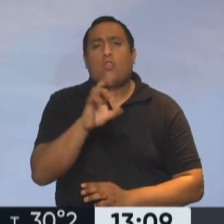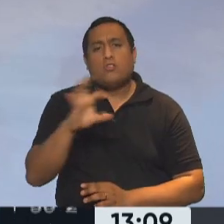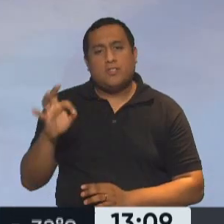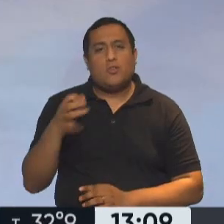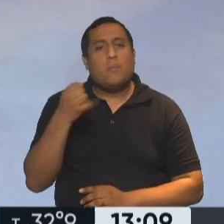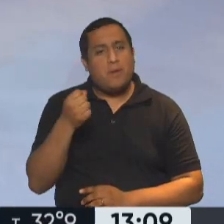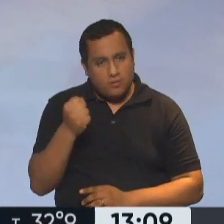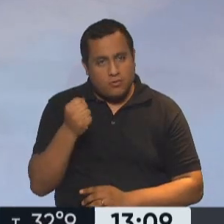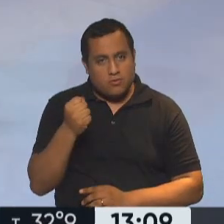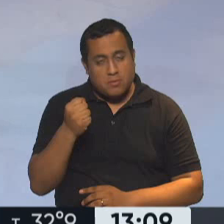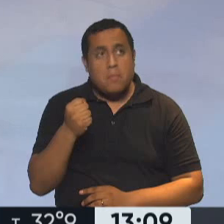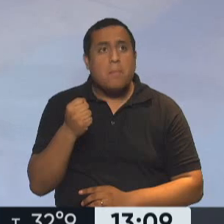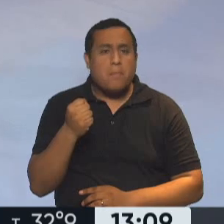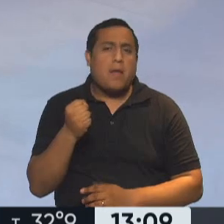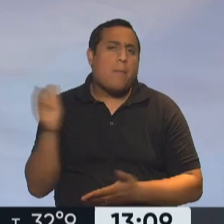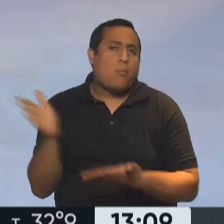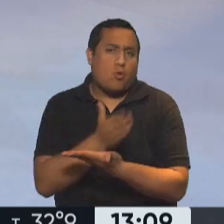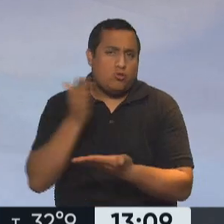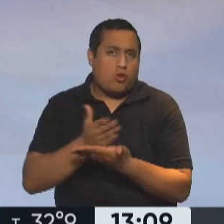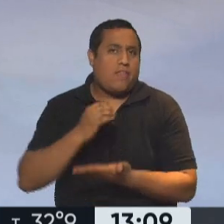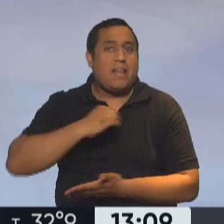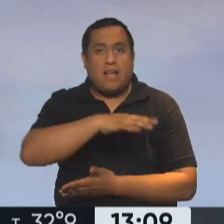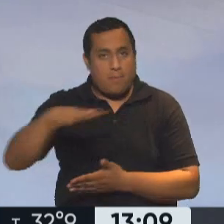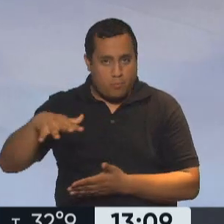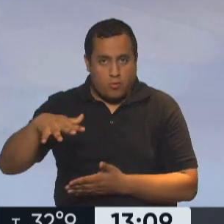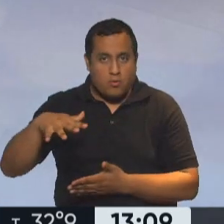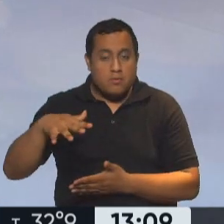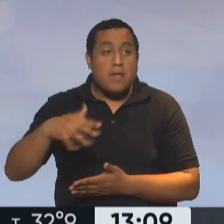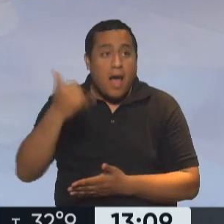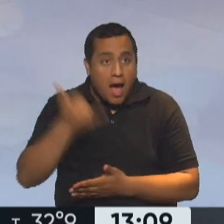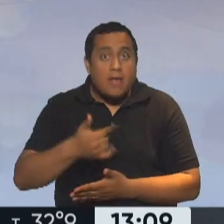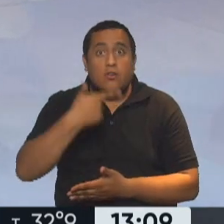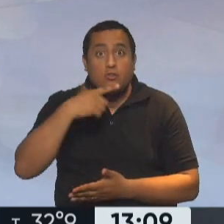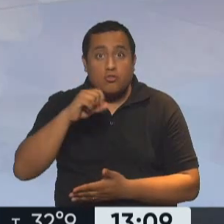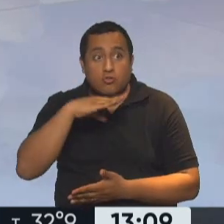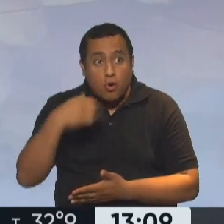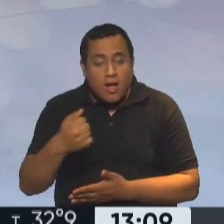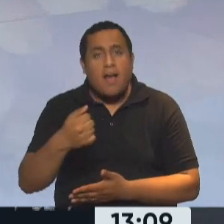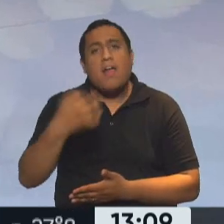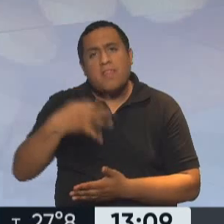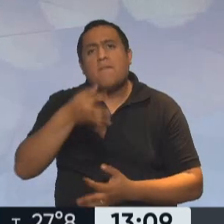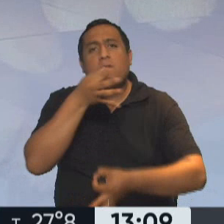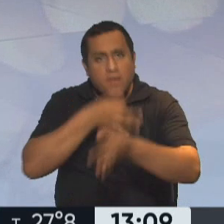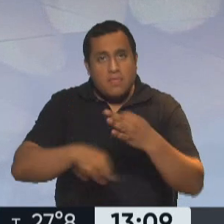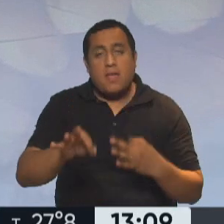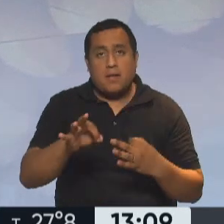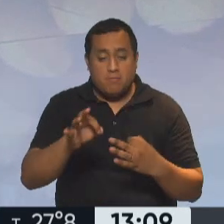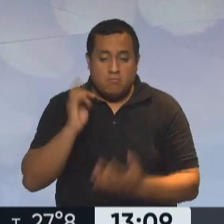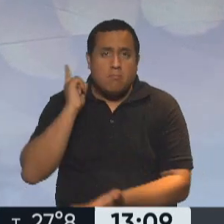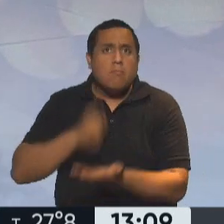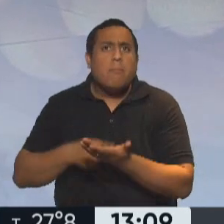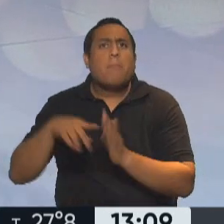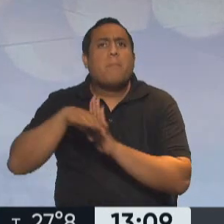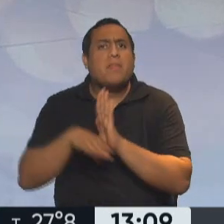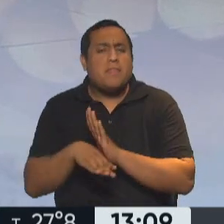para productores del agro que, bueno, tengan soja y la vendan, lo cual es una medida destinada